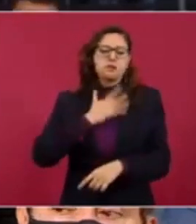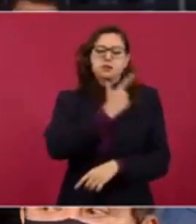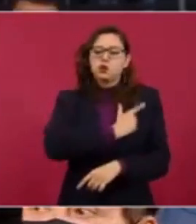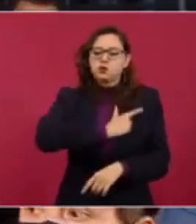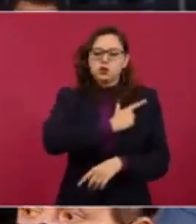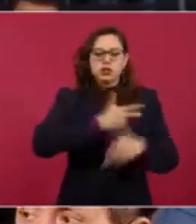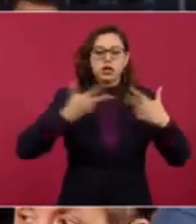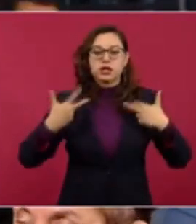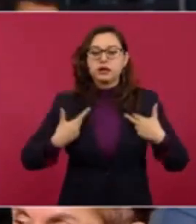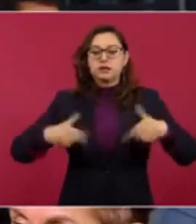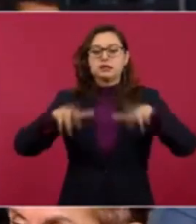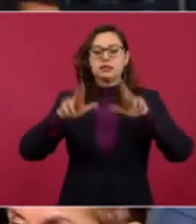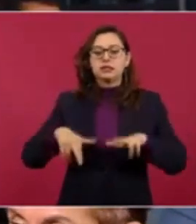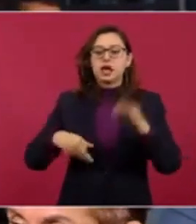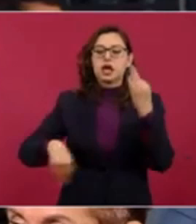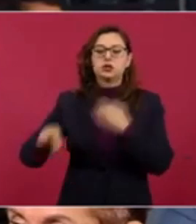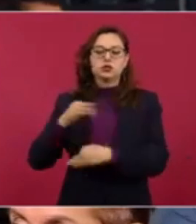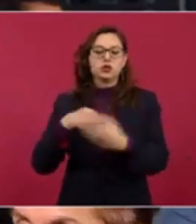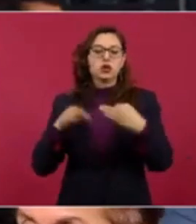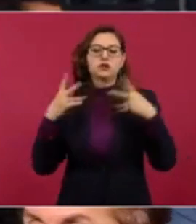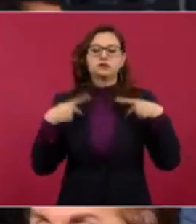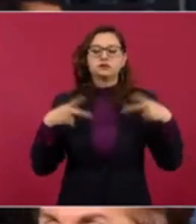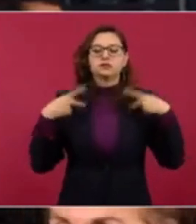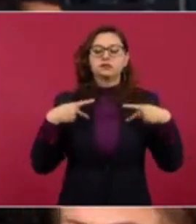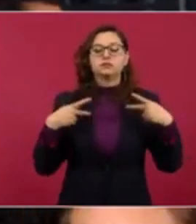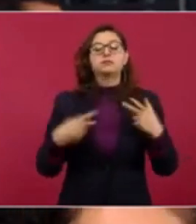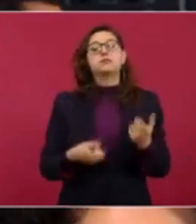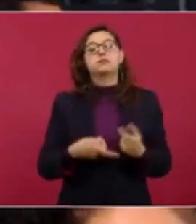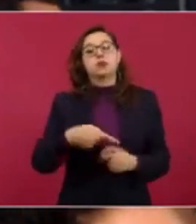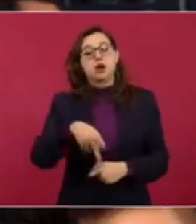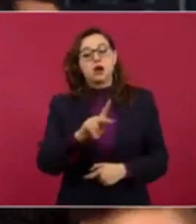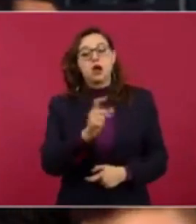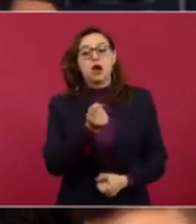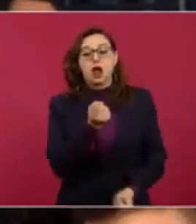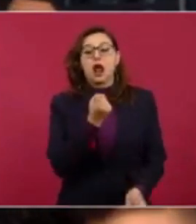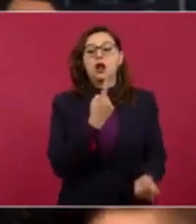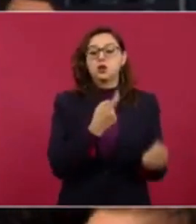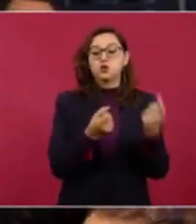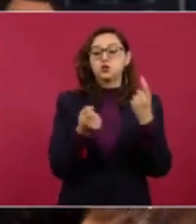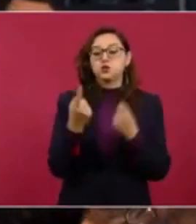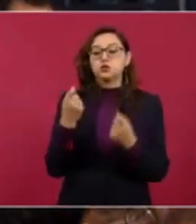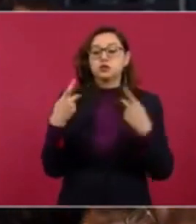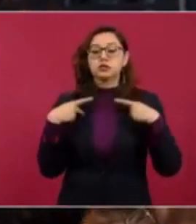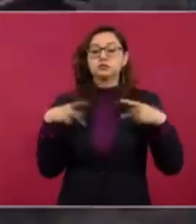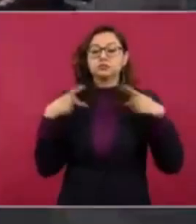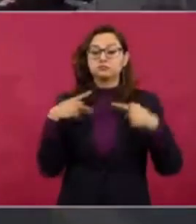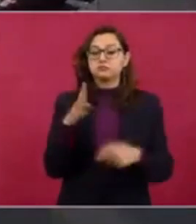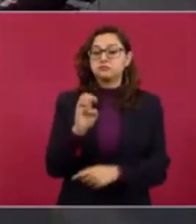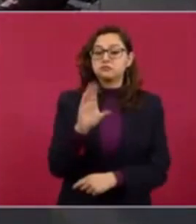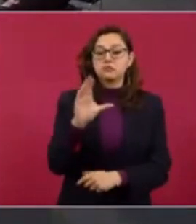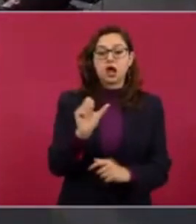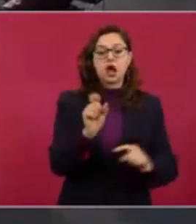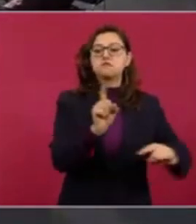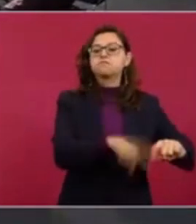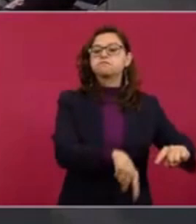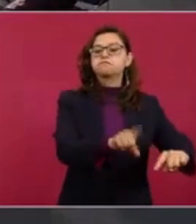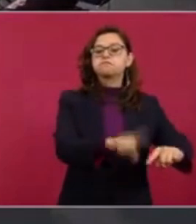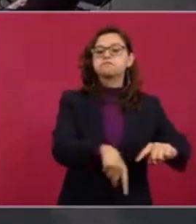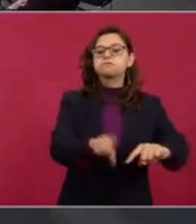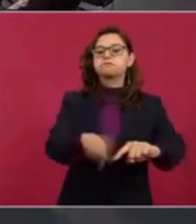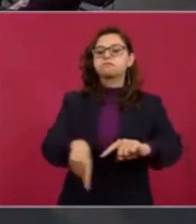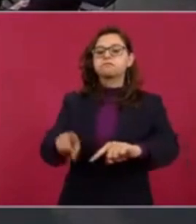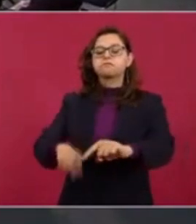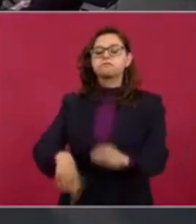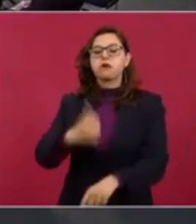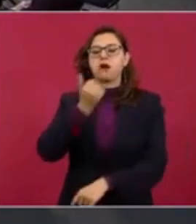Le vuelvo a repetir, no sé si le informen que estén dando de baja beneficiarios. No. Sobre todo en becas básicas y